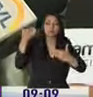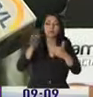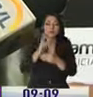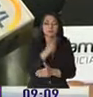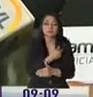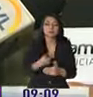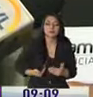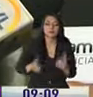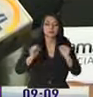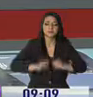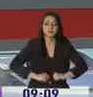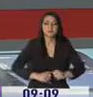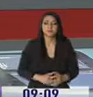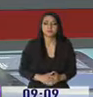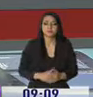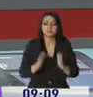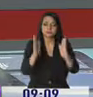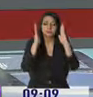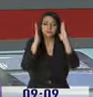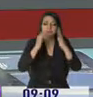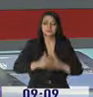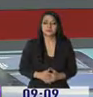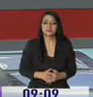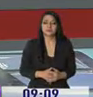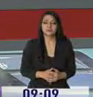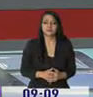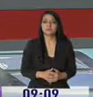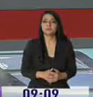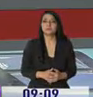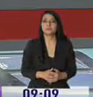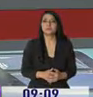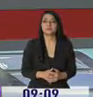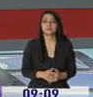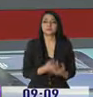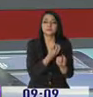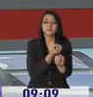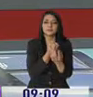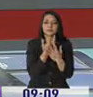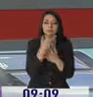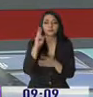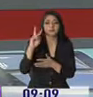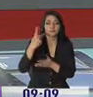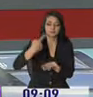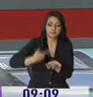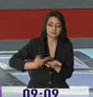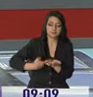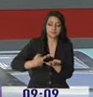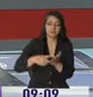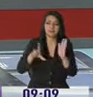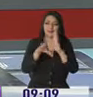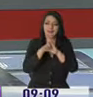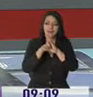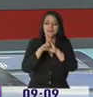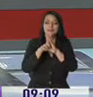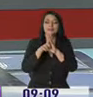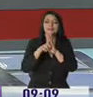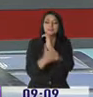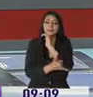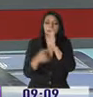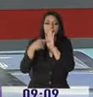vicepresidente. Muchísima atención con lo que vamos a contar. En el informe para el segundo debate de la ley de paraísos fiscales, se definió